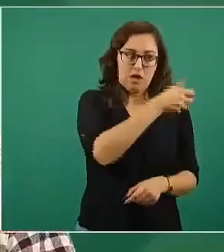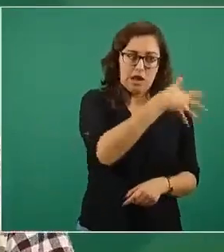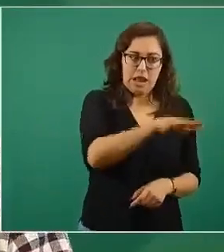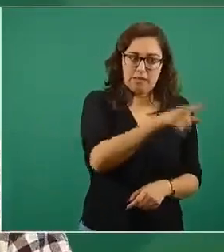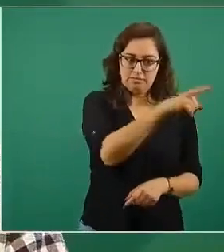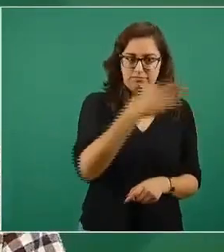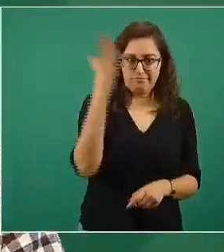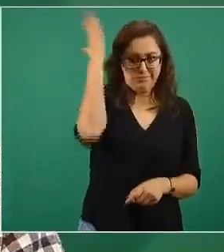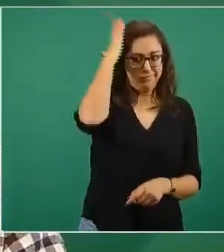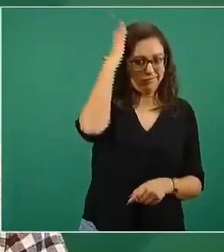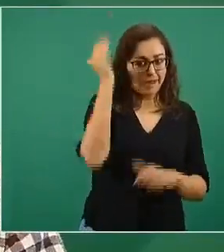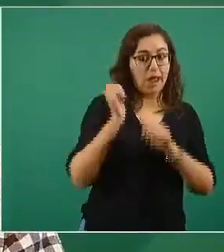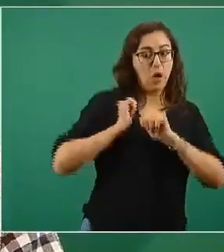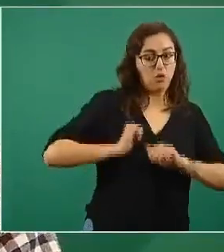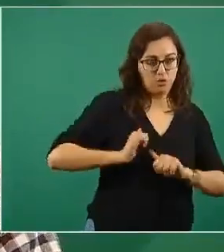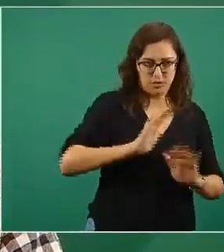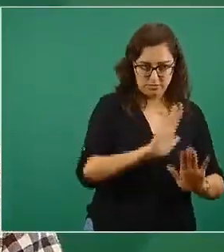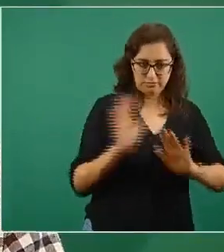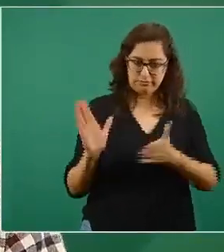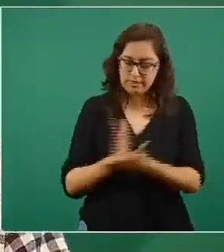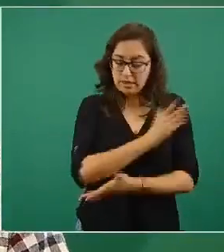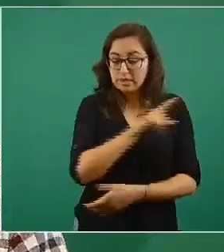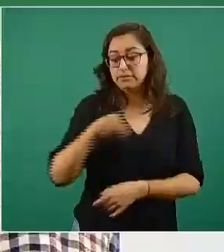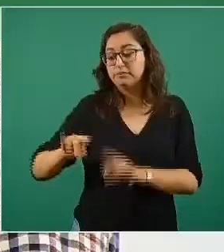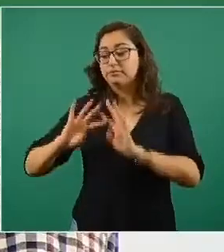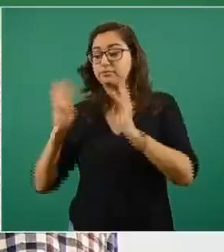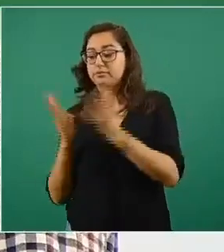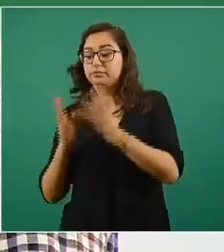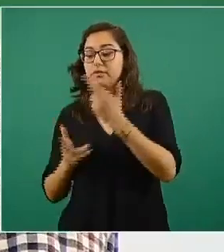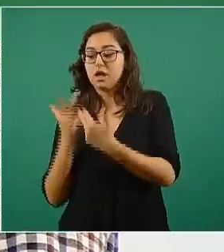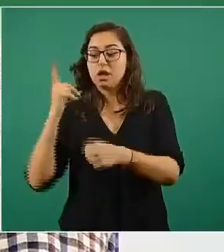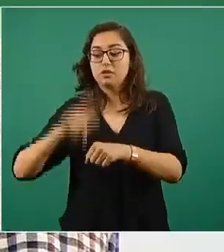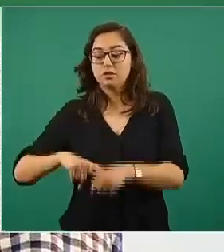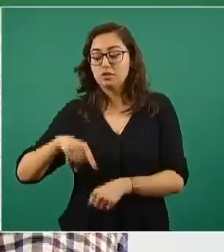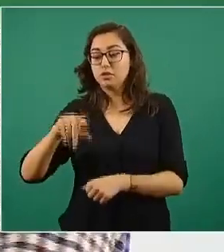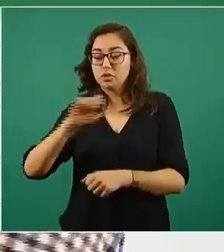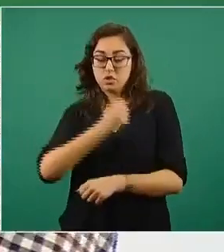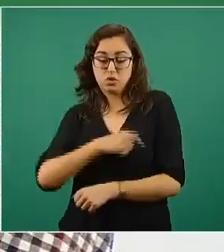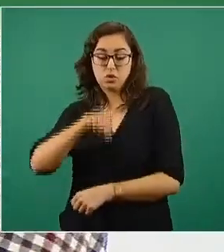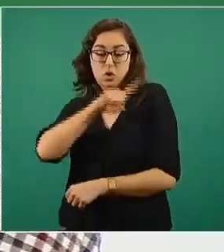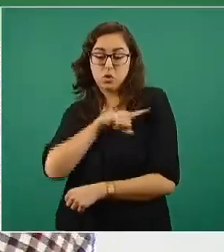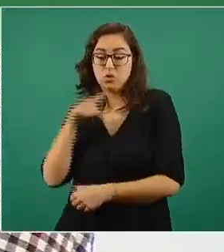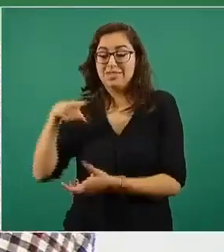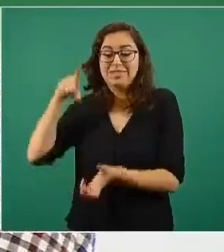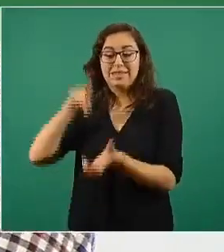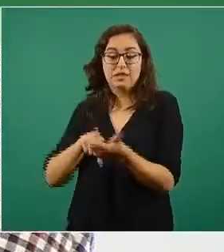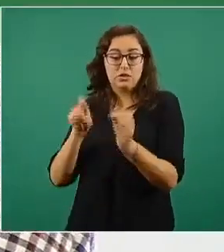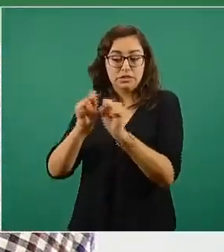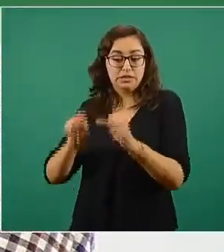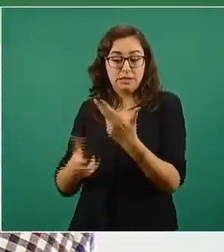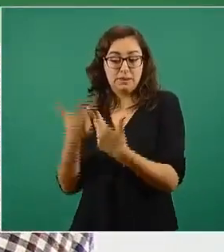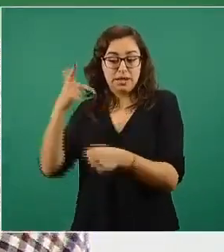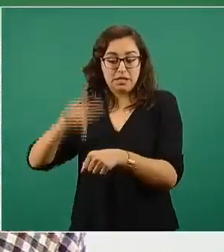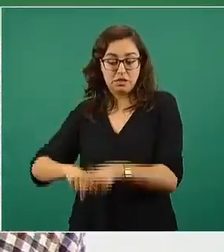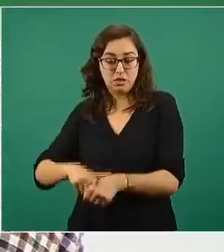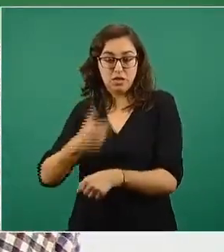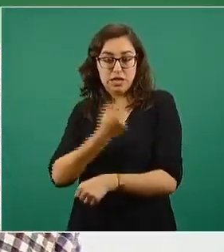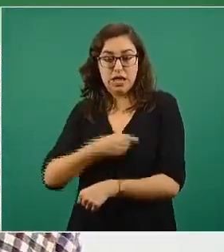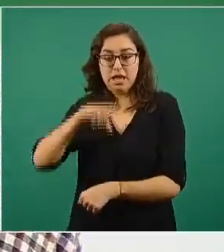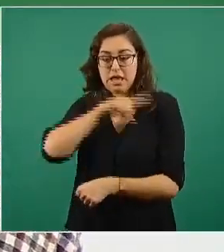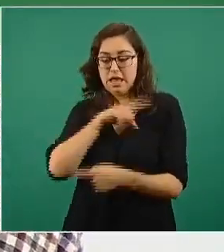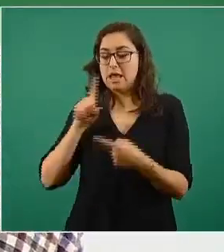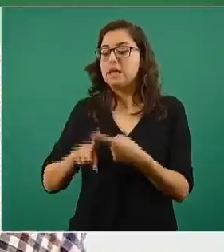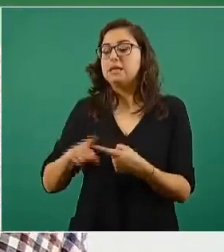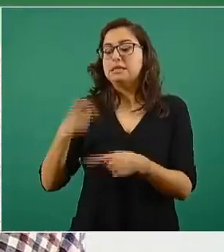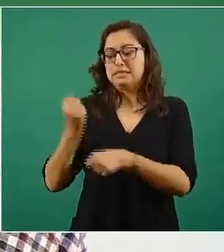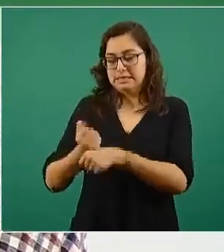Salud es un órgano de coordinación del Sistema Nacional de Salud. Lo componen el doctor Jorge Alcocer, el